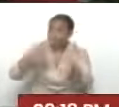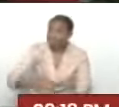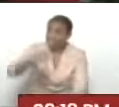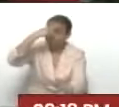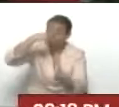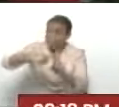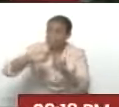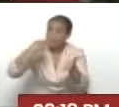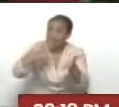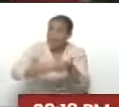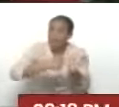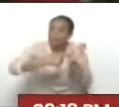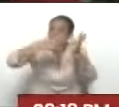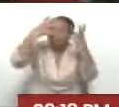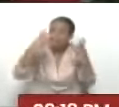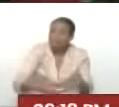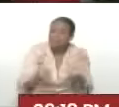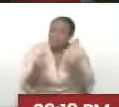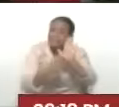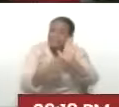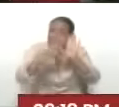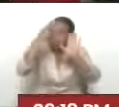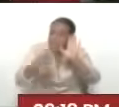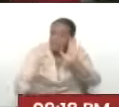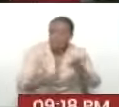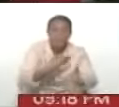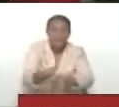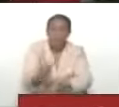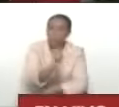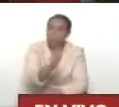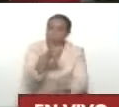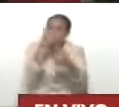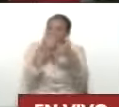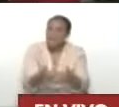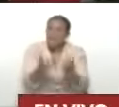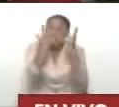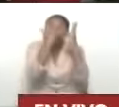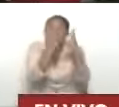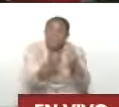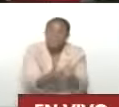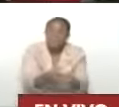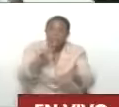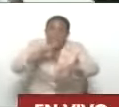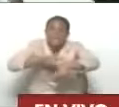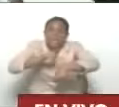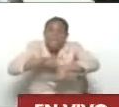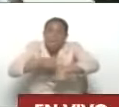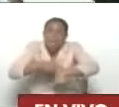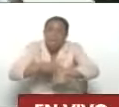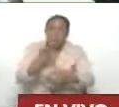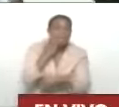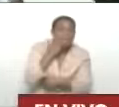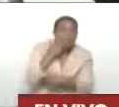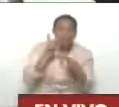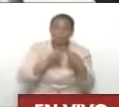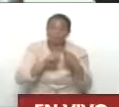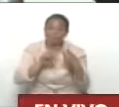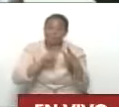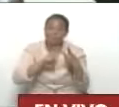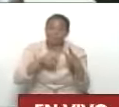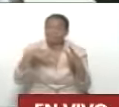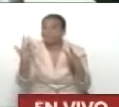somos buenas pagadoras. Pero además también no solo la administración del recurso, sino la administración de su tiempo. Es madre,